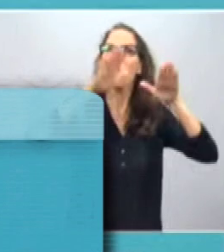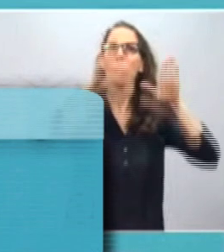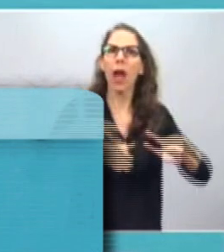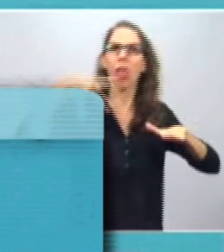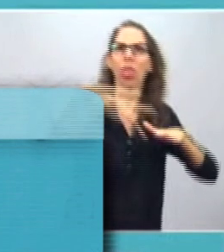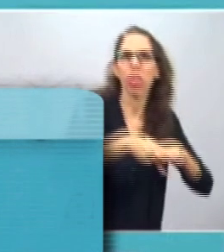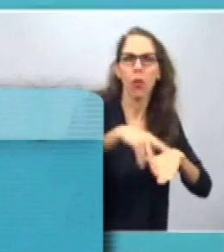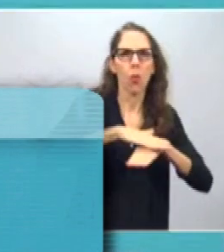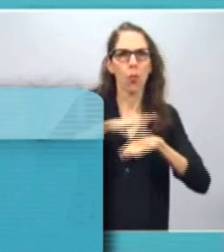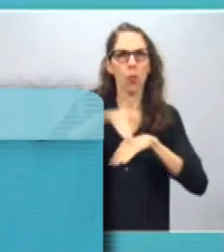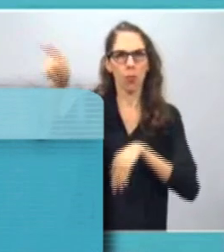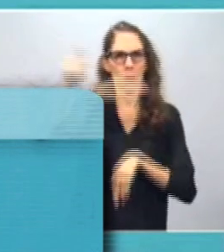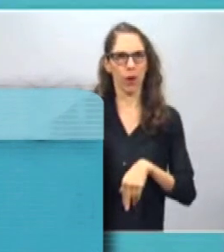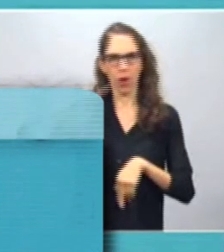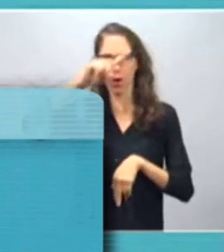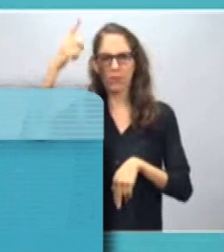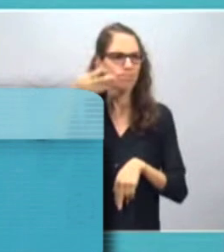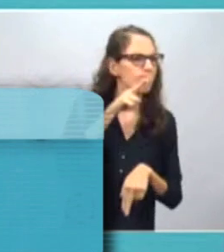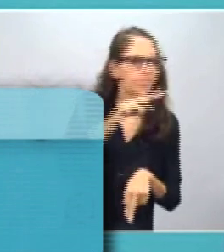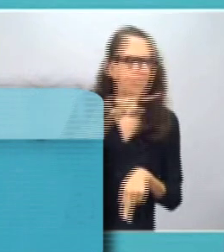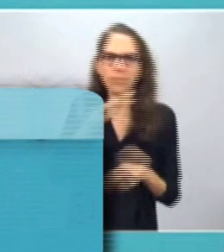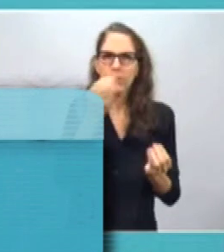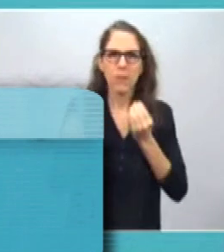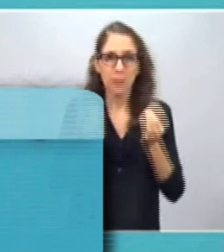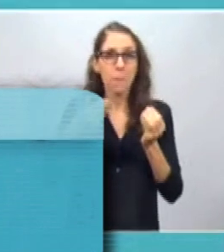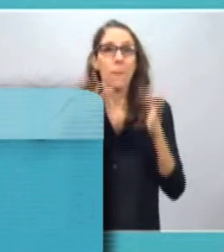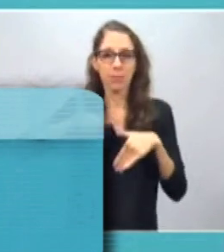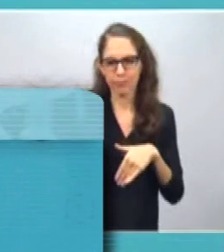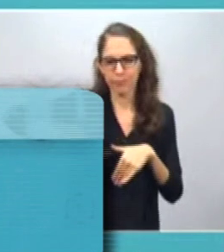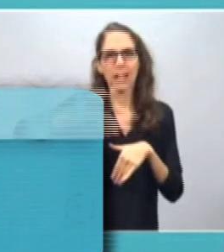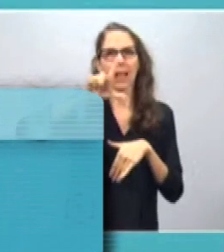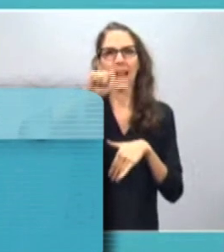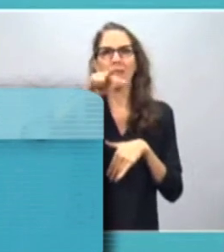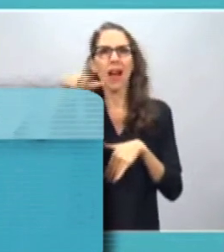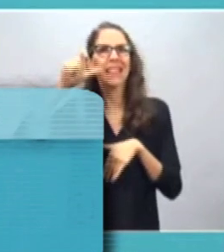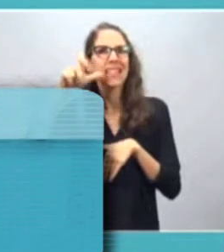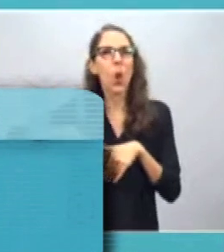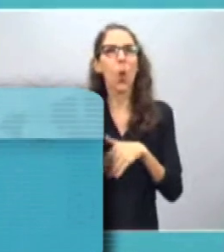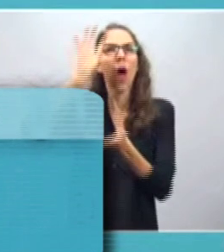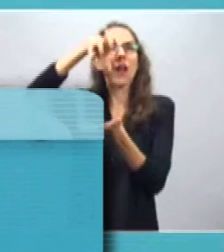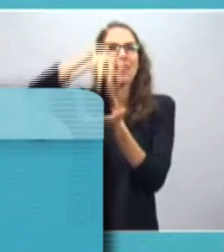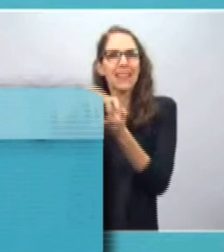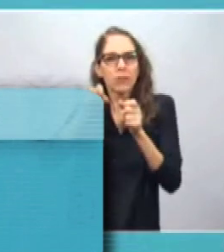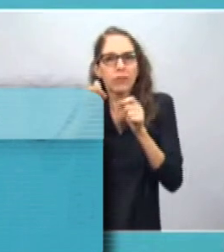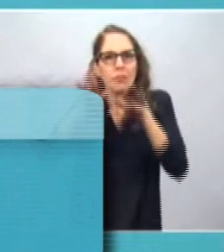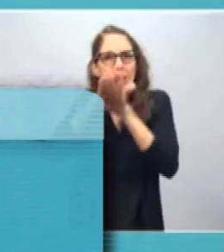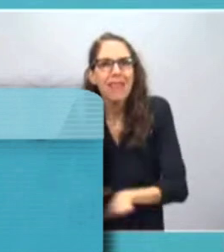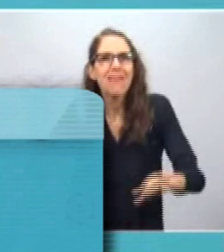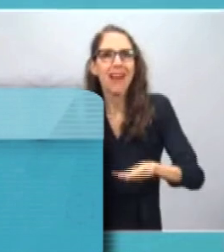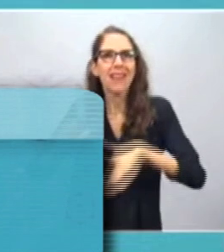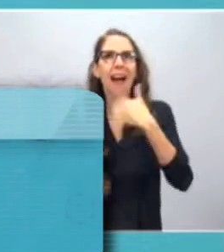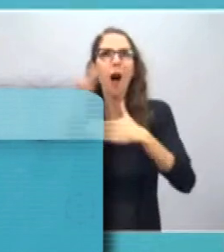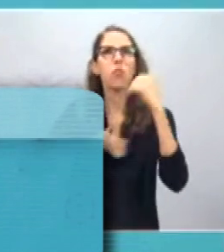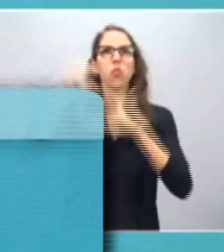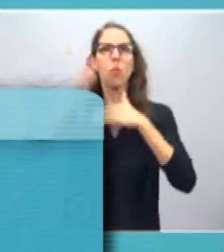parte del Gobierno Nacional, puntualmente en General Lavalle. Bueno, hay un centro de desarrollo infantil que se encuentra parado,